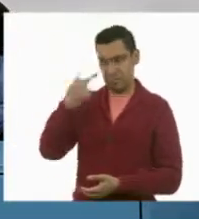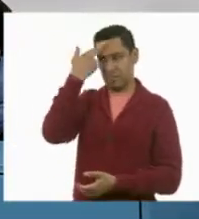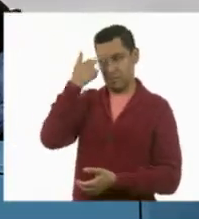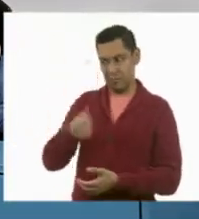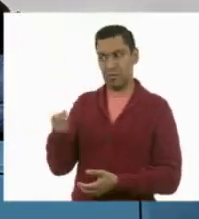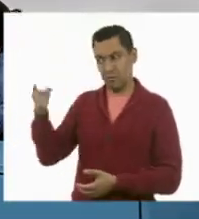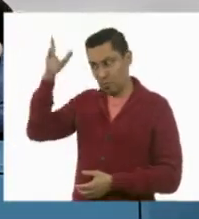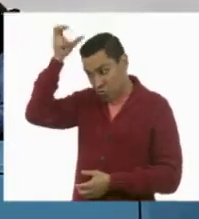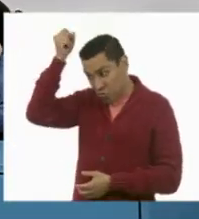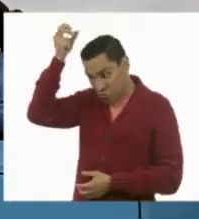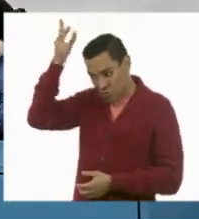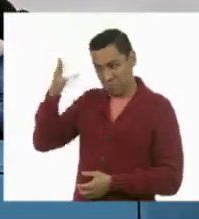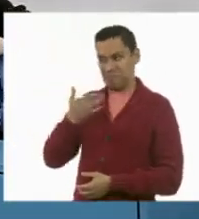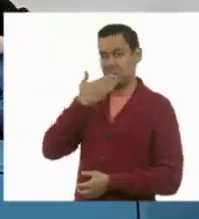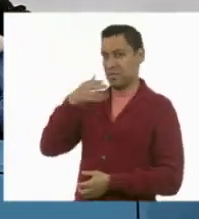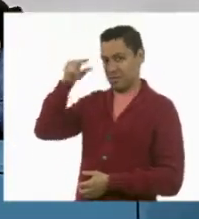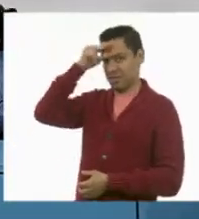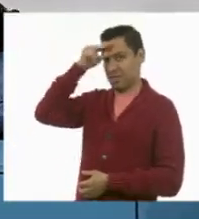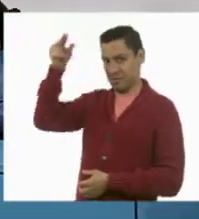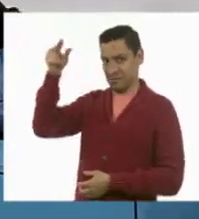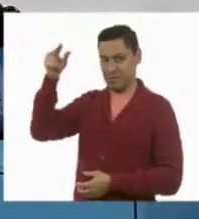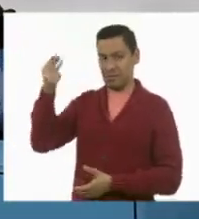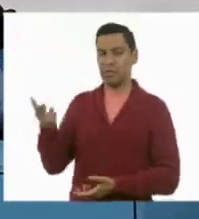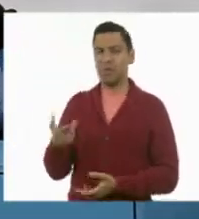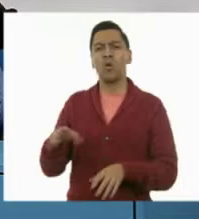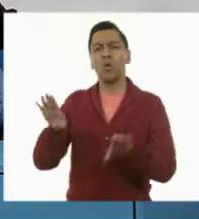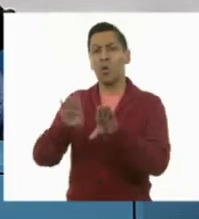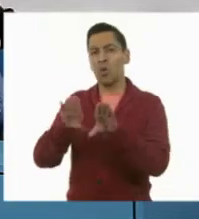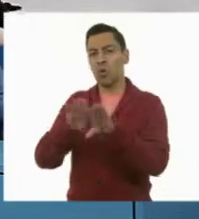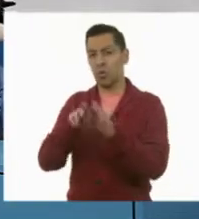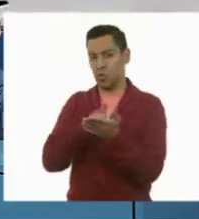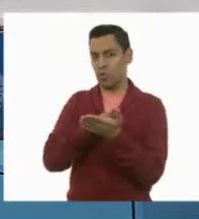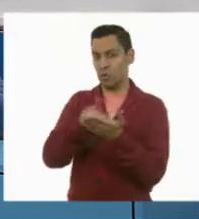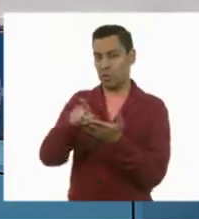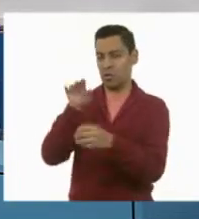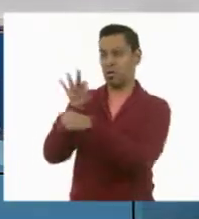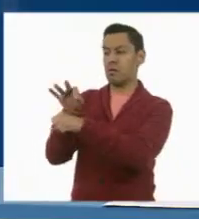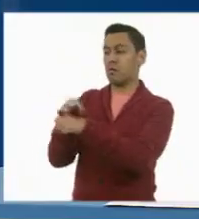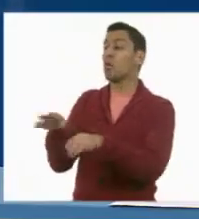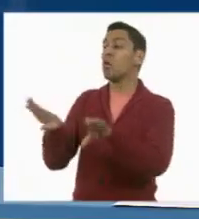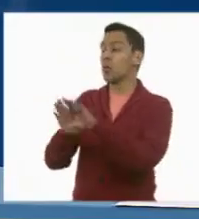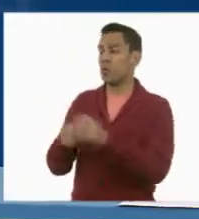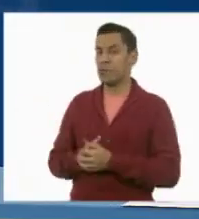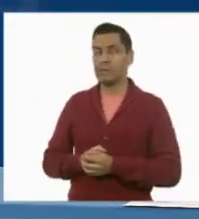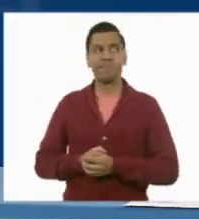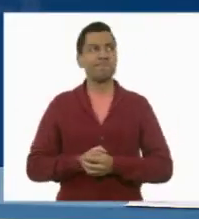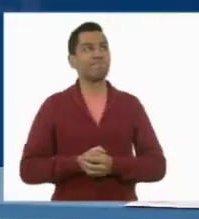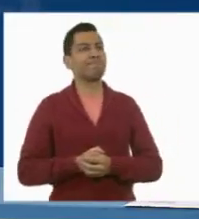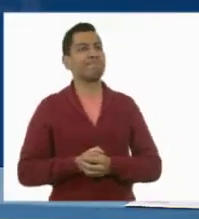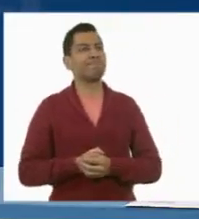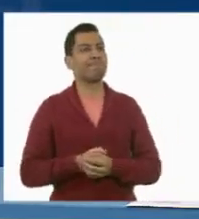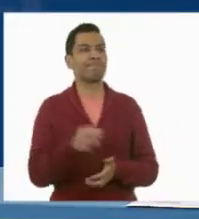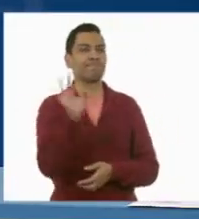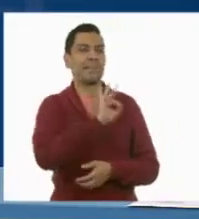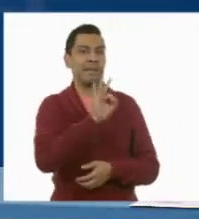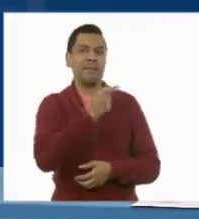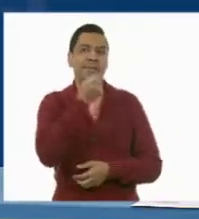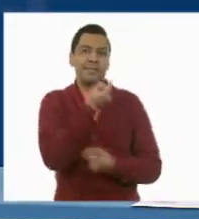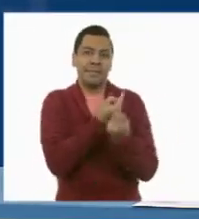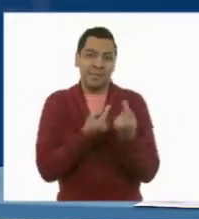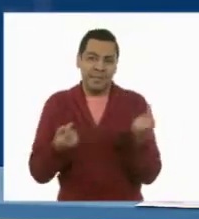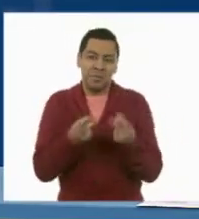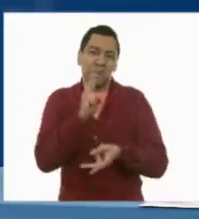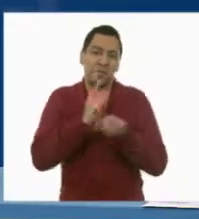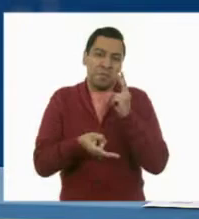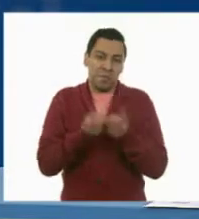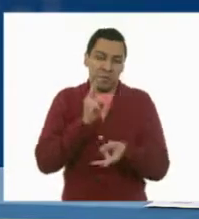esa es una muy buena observación, Raúl. ¿Y cómo podríamos hacer que se respete este derecho? Bueno, tal vez los niños puedan platicar lo